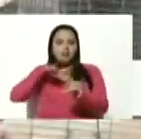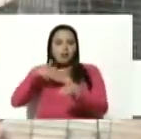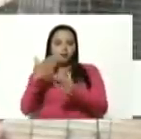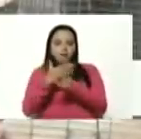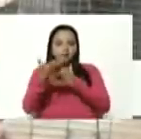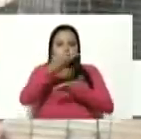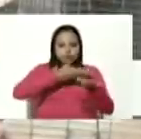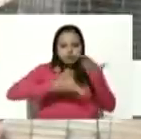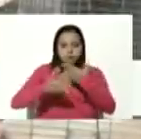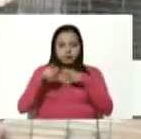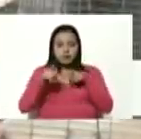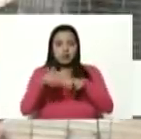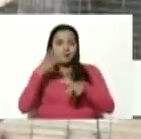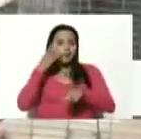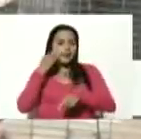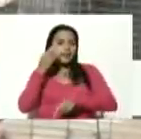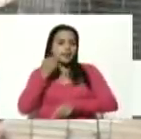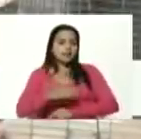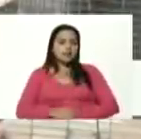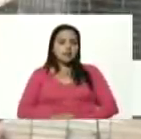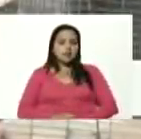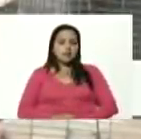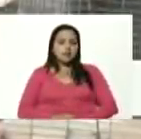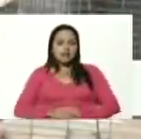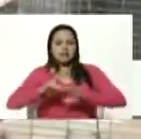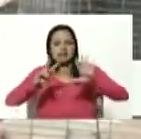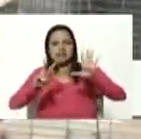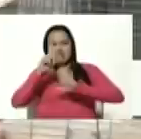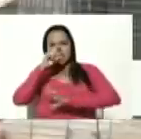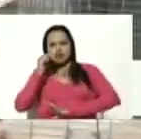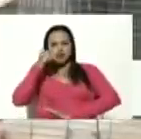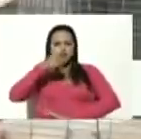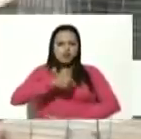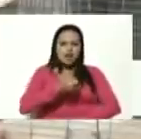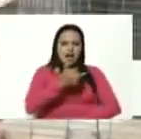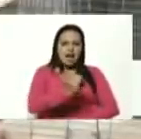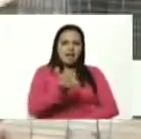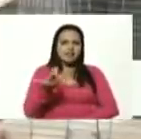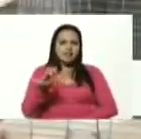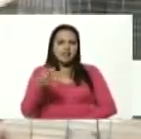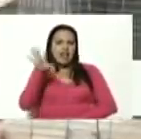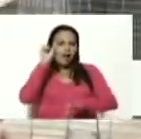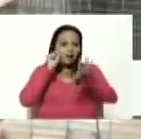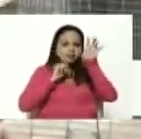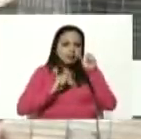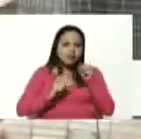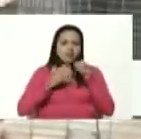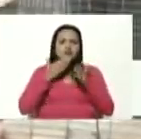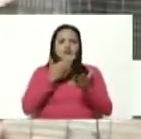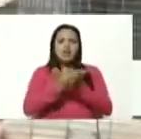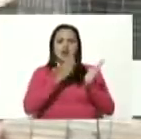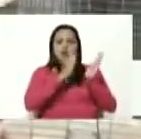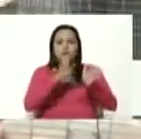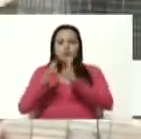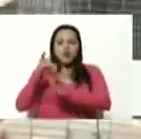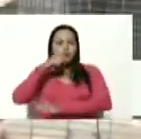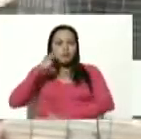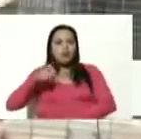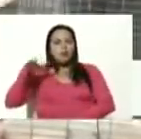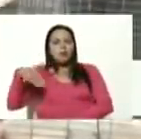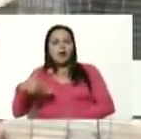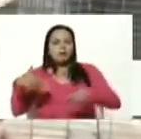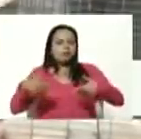con usted la experiencia que a lo largo de 7 años hemos venido acumulando gracias a la organización popular para poder